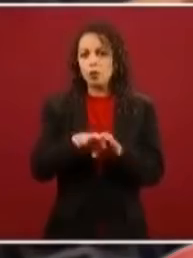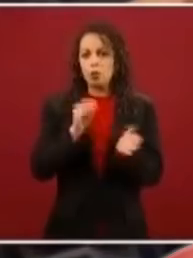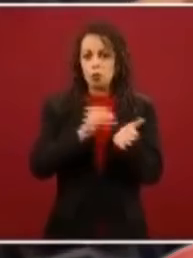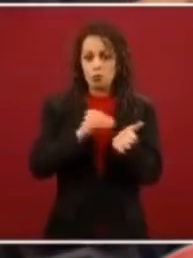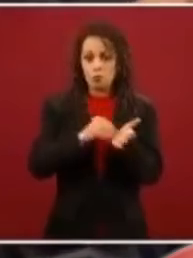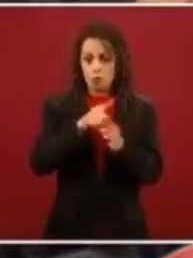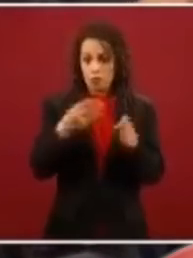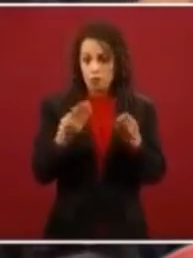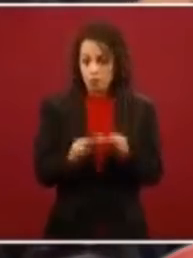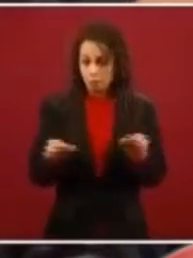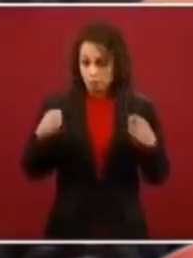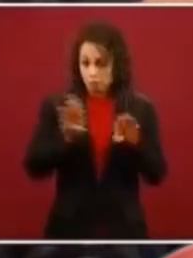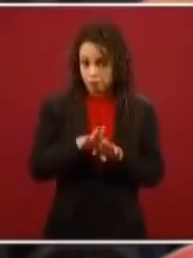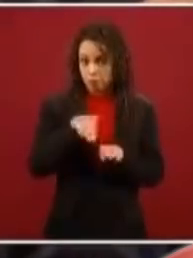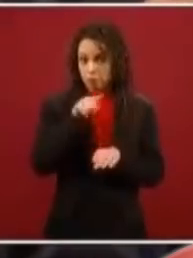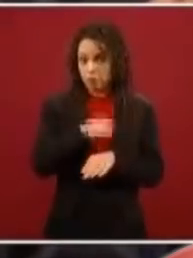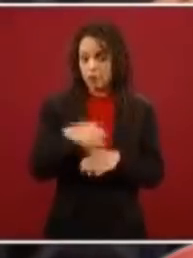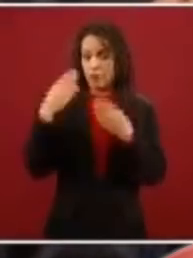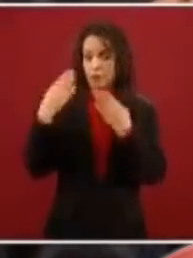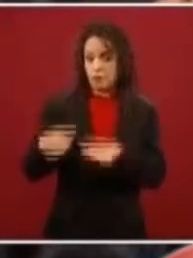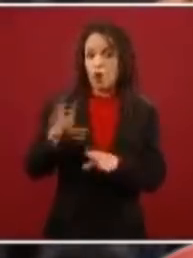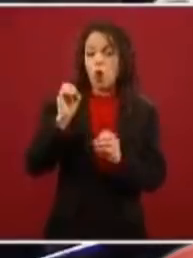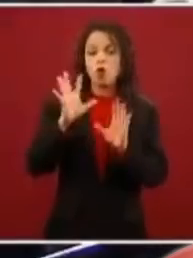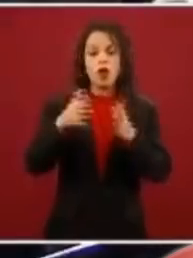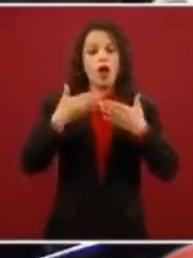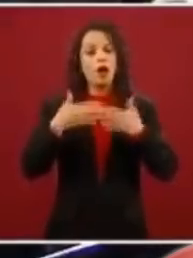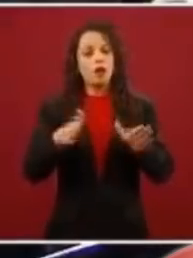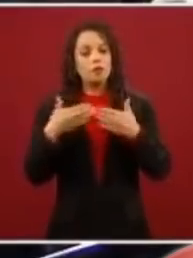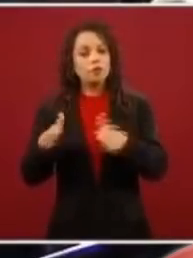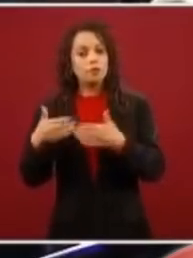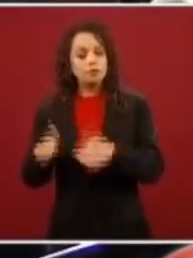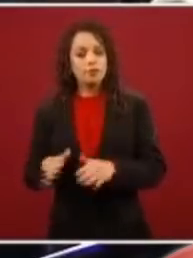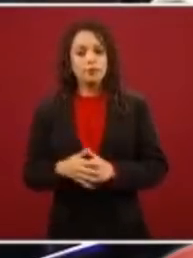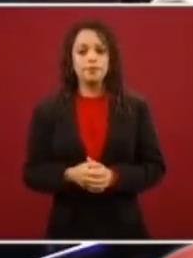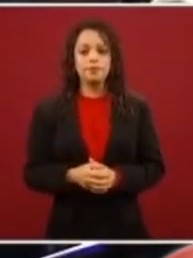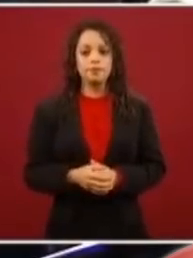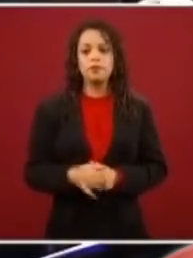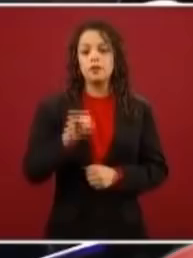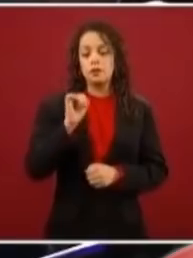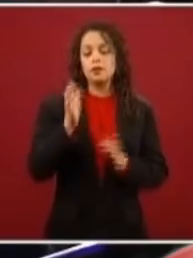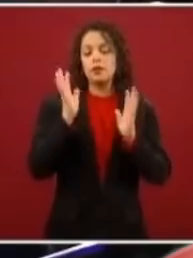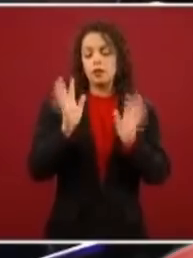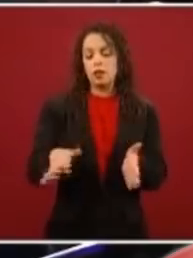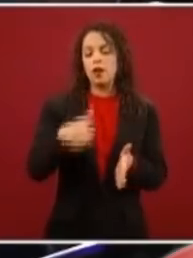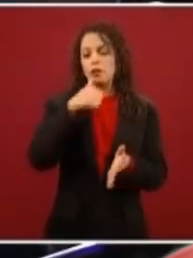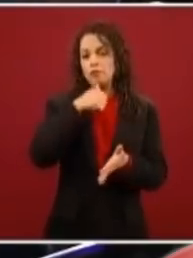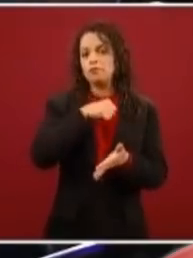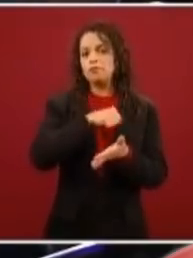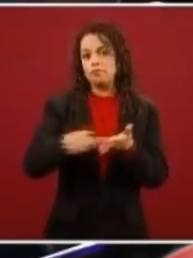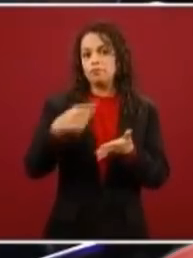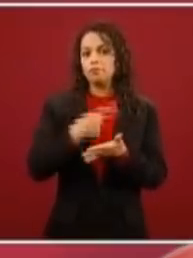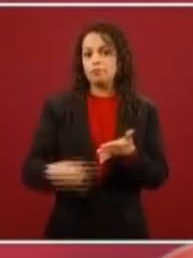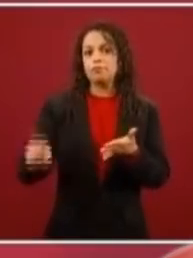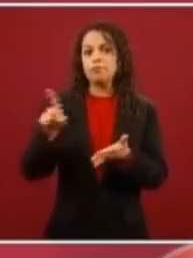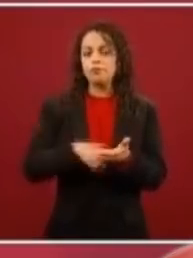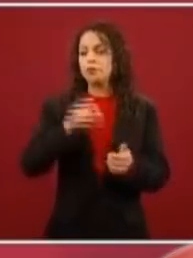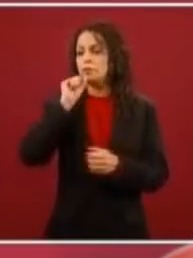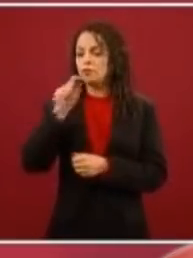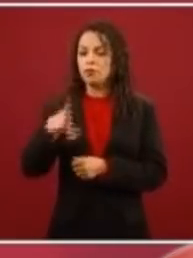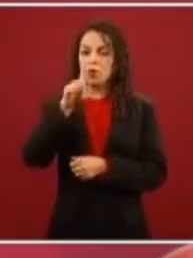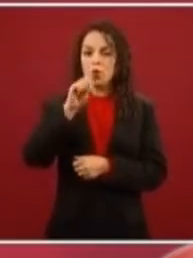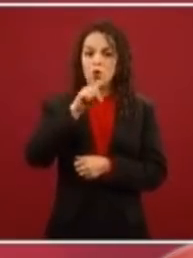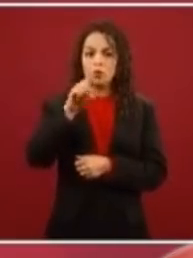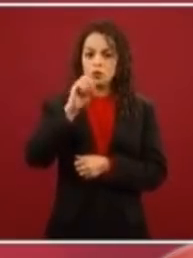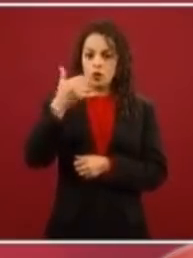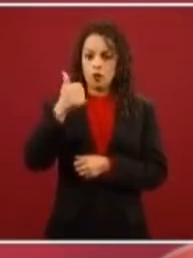parcialmente bloqueadas las cuentas o ya se desbloqueó totalmente. Sí, fueron bloqueadas en el mismo caso del señor Lozoya por la venta